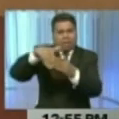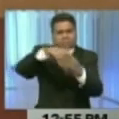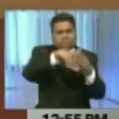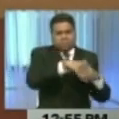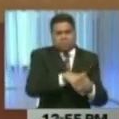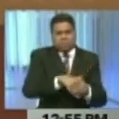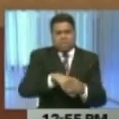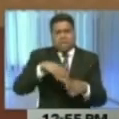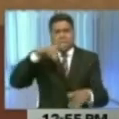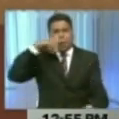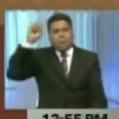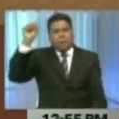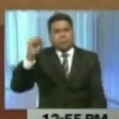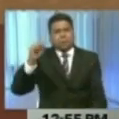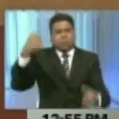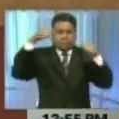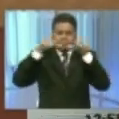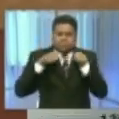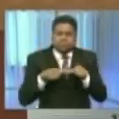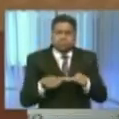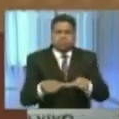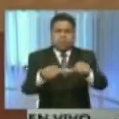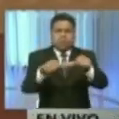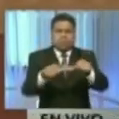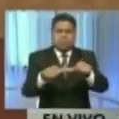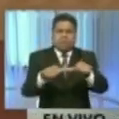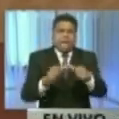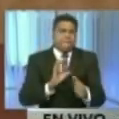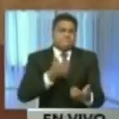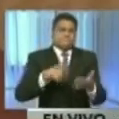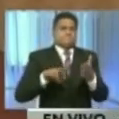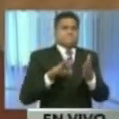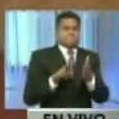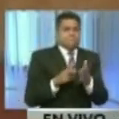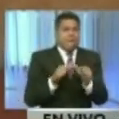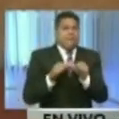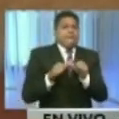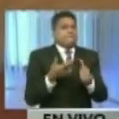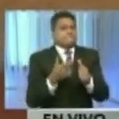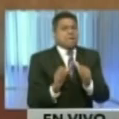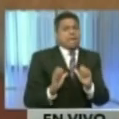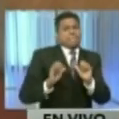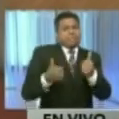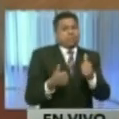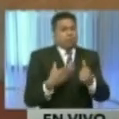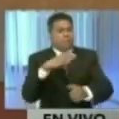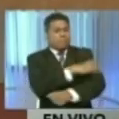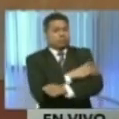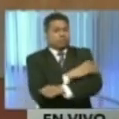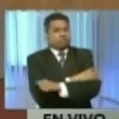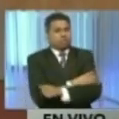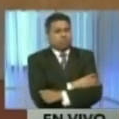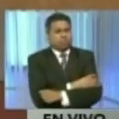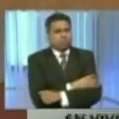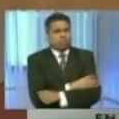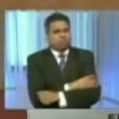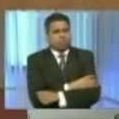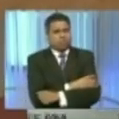instauró la oposición en una posición de derrotarlo por vía de todos los